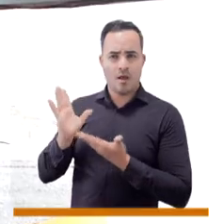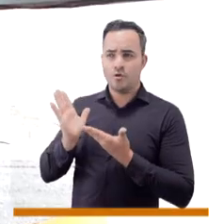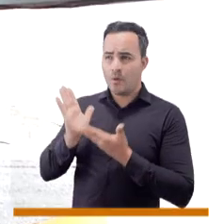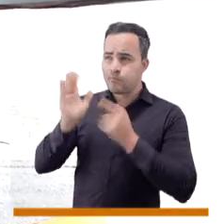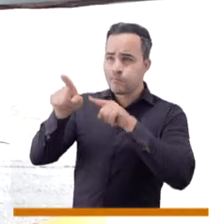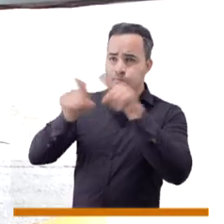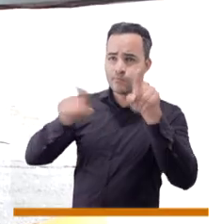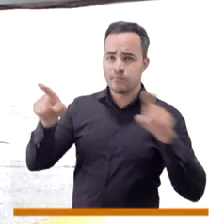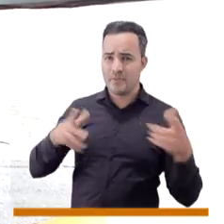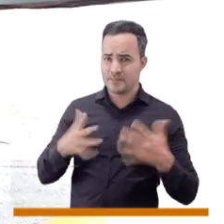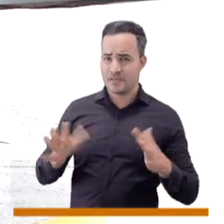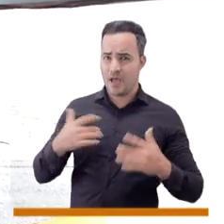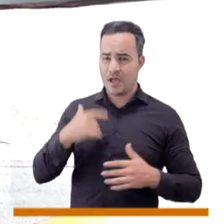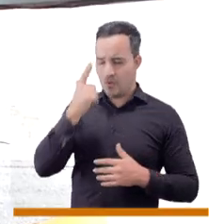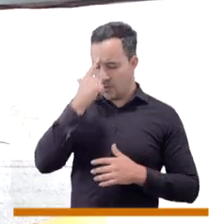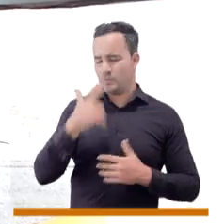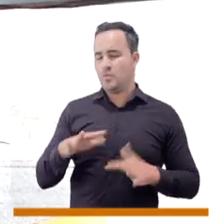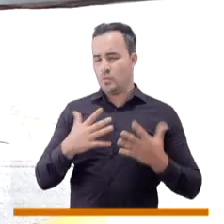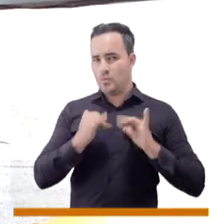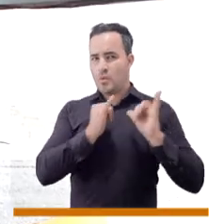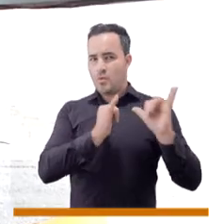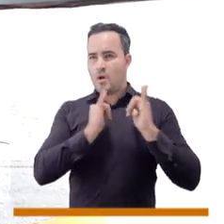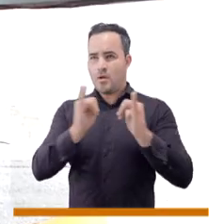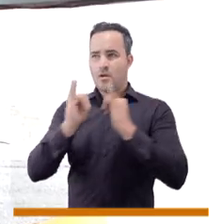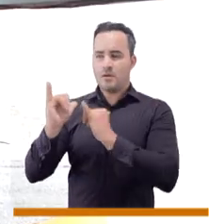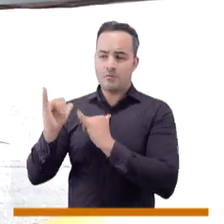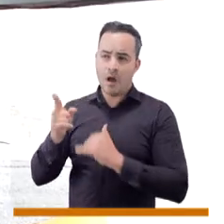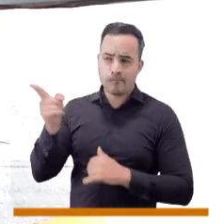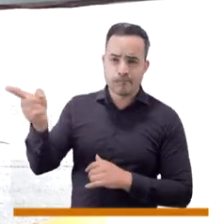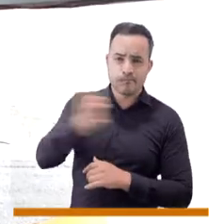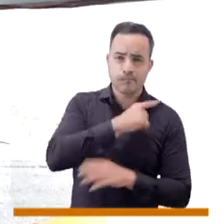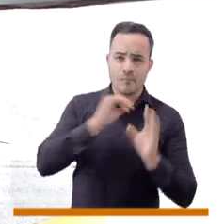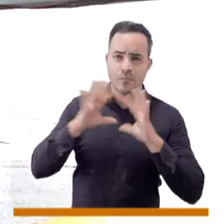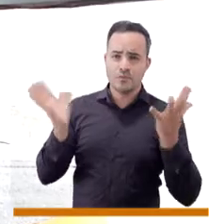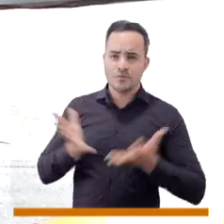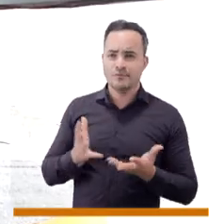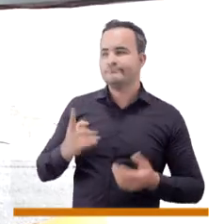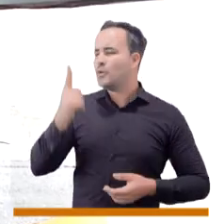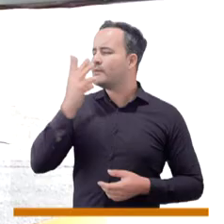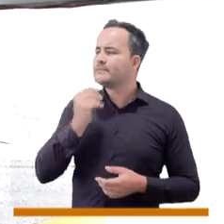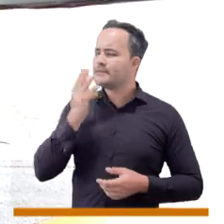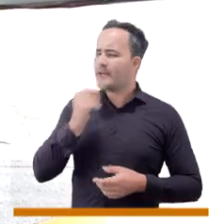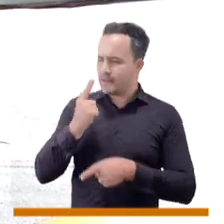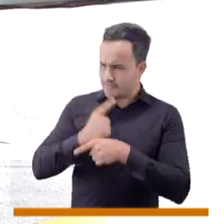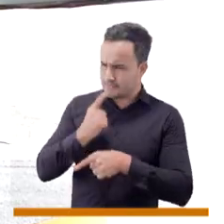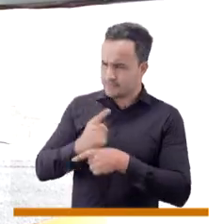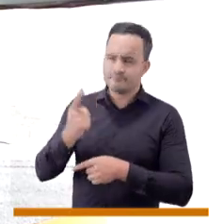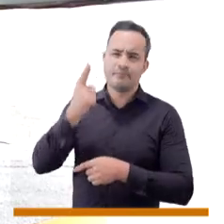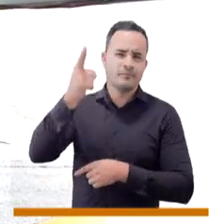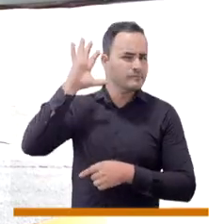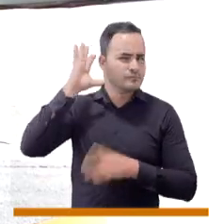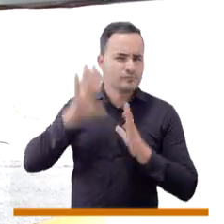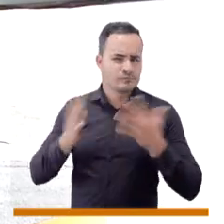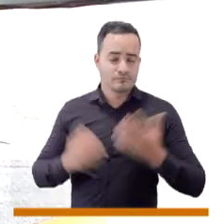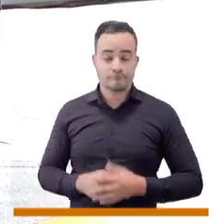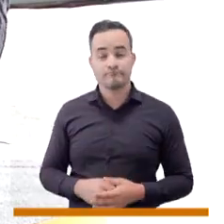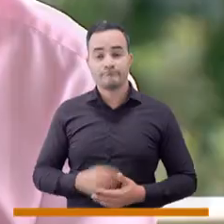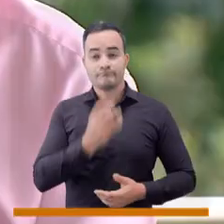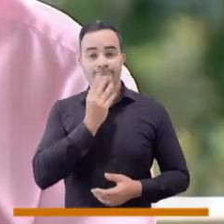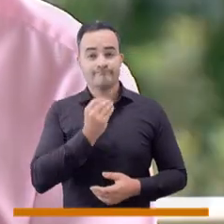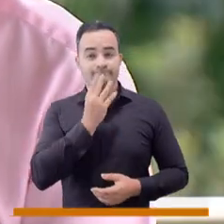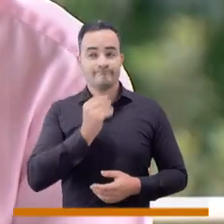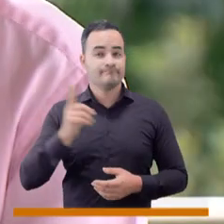el concejal Ríos, que nos sirven de espejo para seguir, ejemplo, el caso de Israel. ¿Qué es lo que está pasando allá? Israel